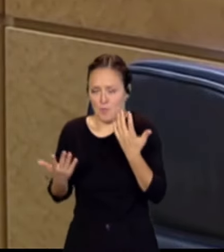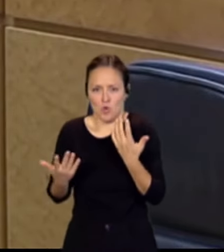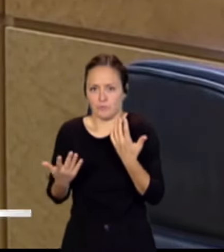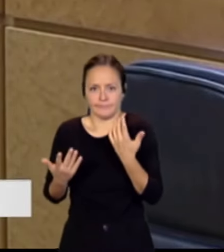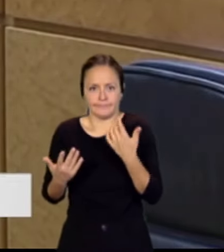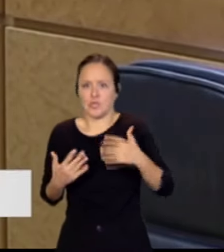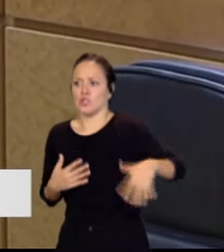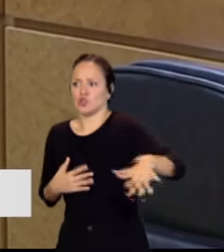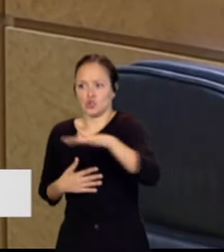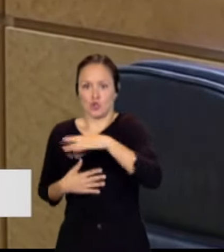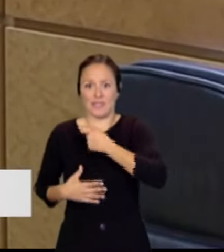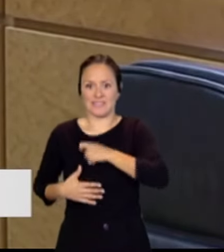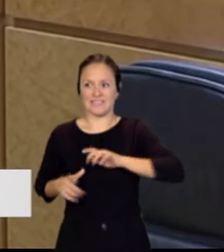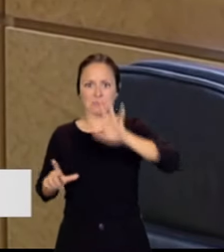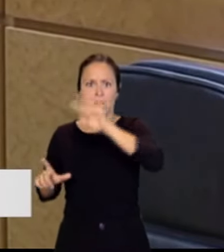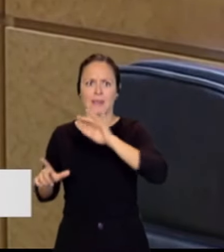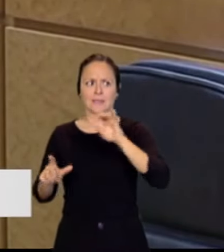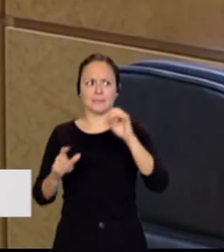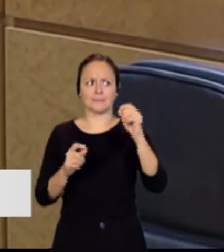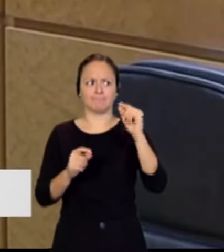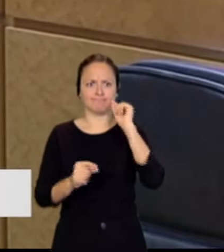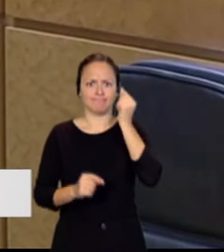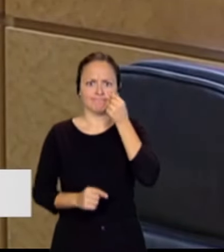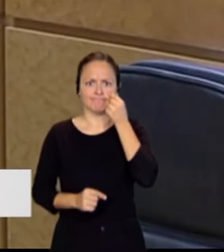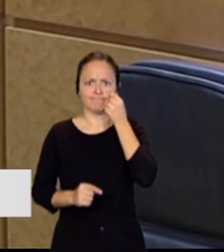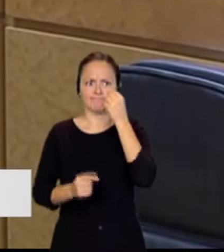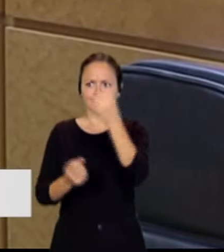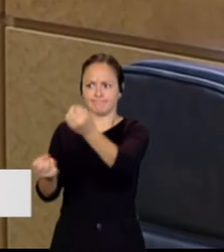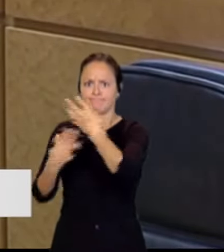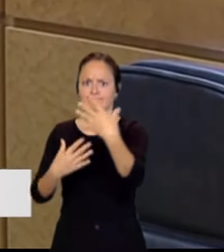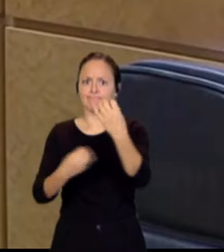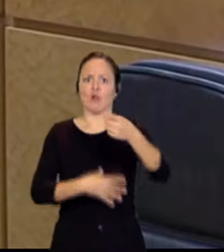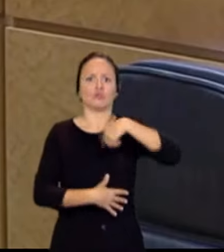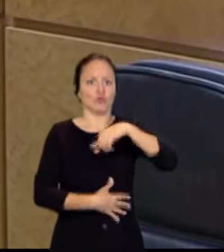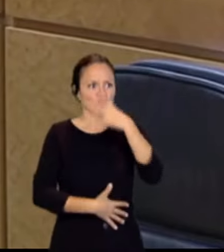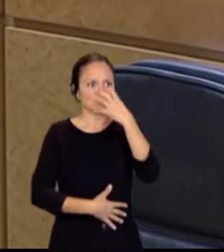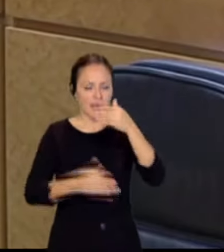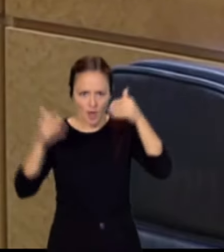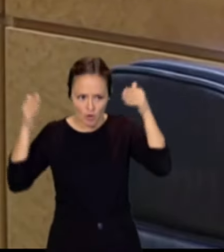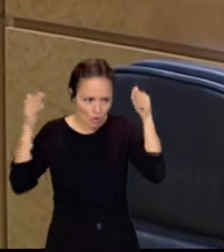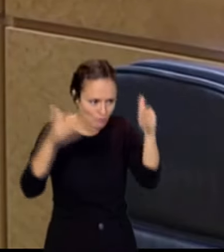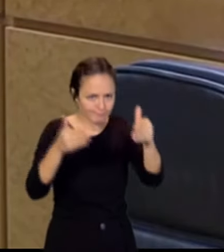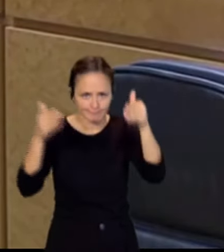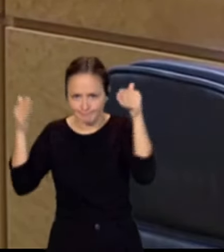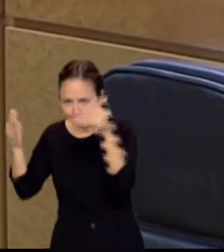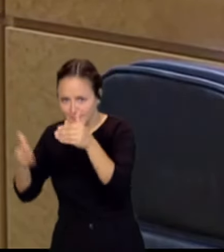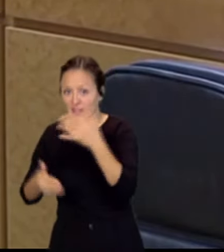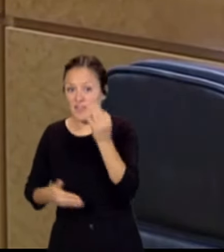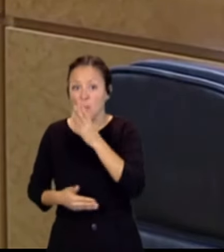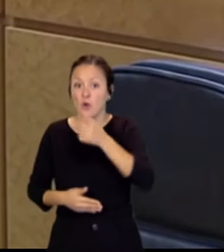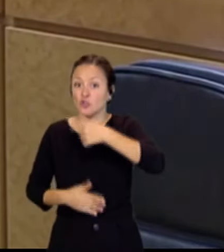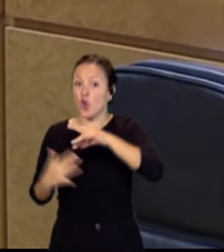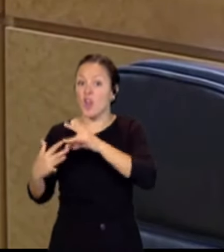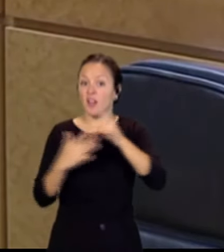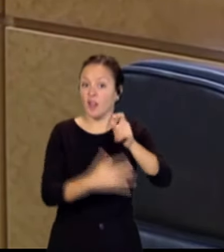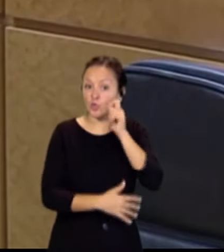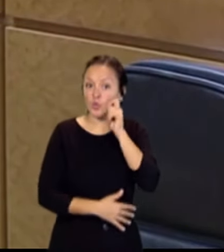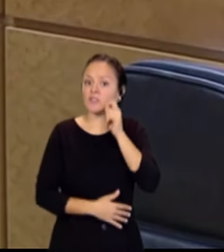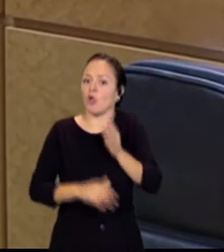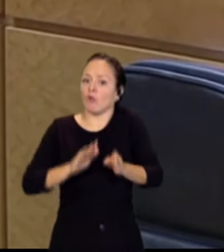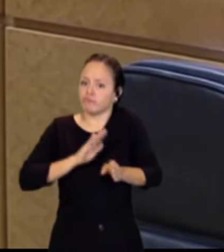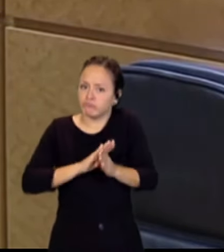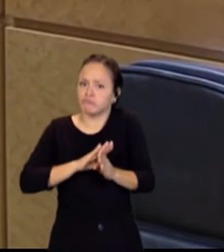espacios en España nos lo tenemos que tomar muy en serio para mantener el liderazgo turístico de España